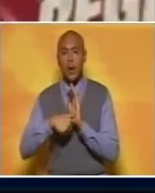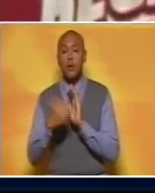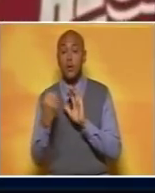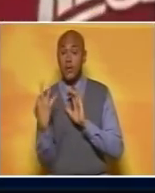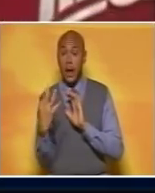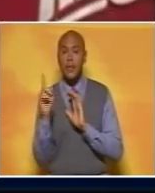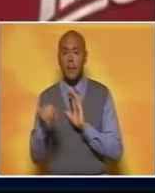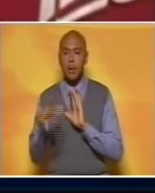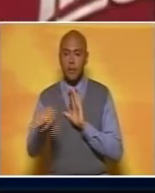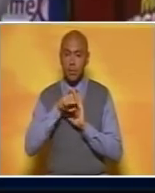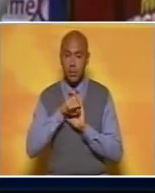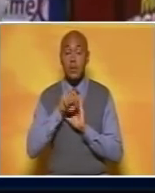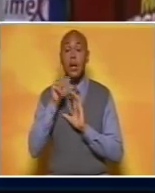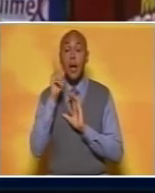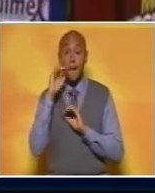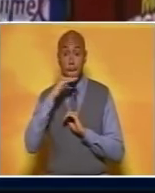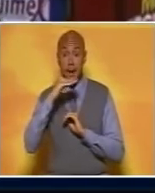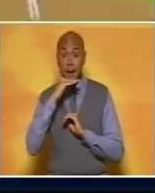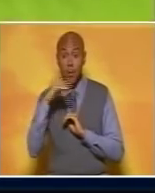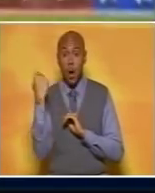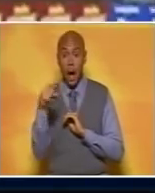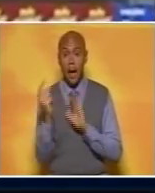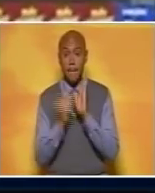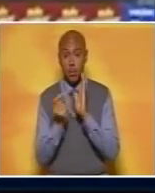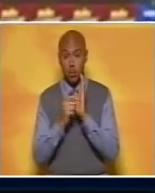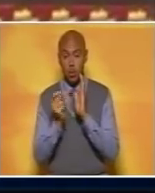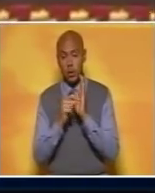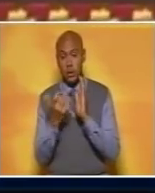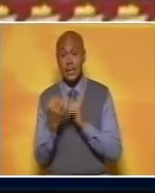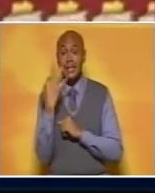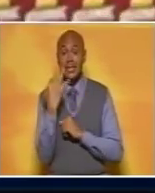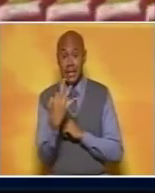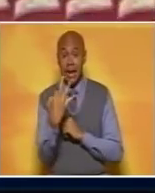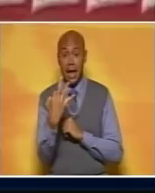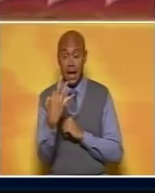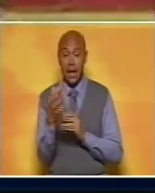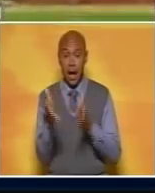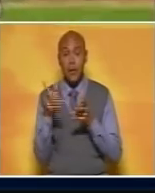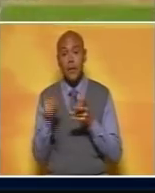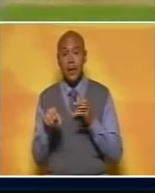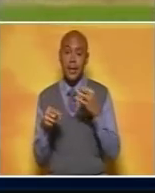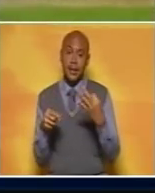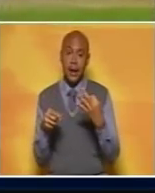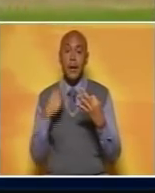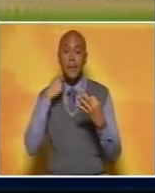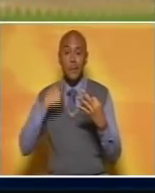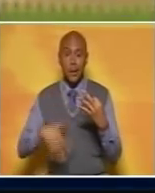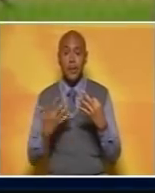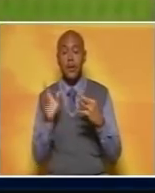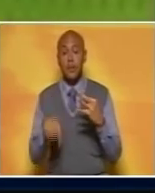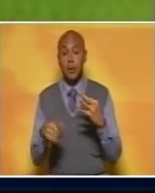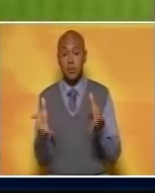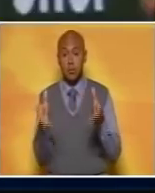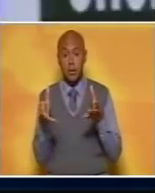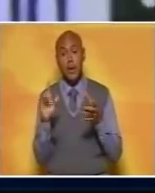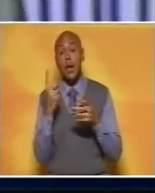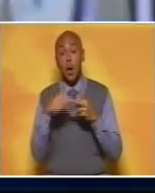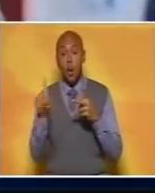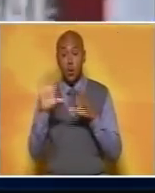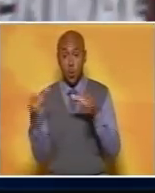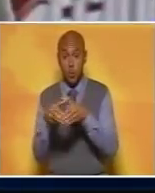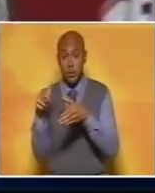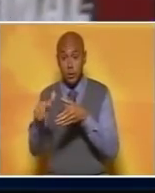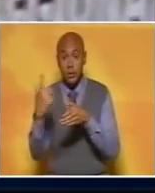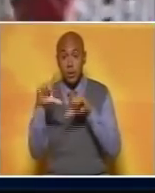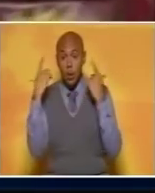en el séptimo. Bravos tiene récord de 3 ganados y 3 perdidos, mientras que los guaireños tienen marca de 4 perdidos y 2